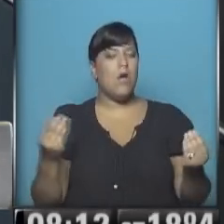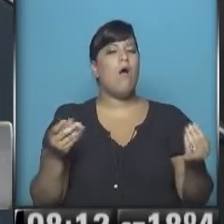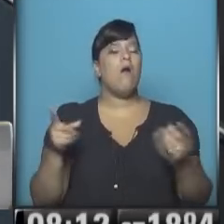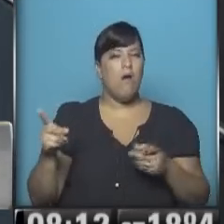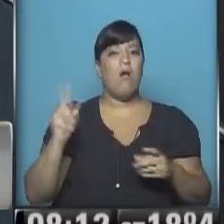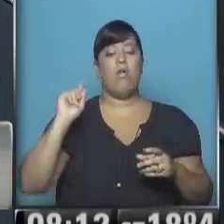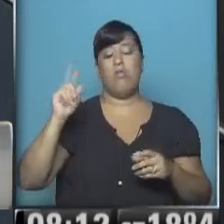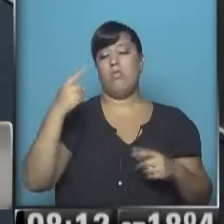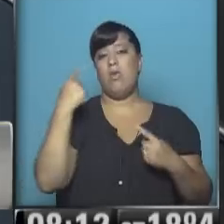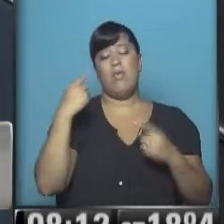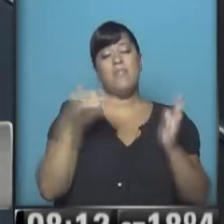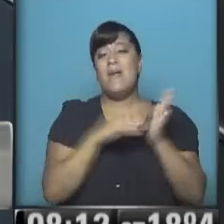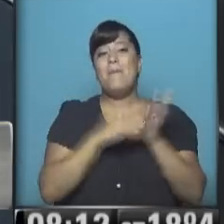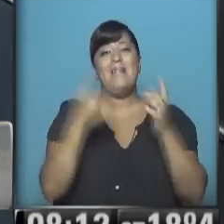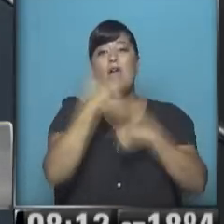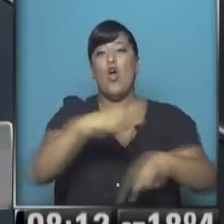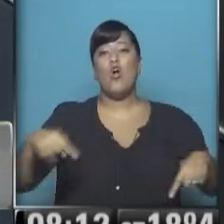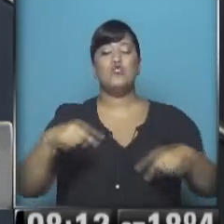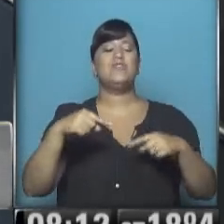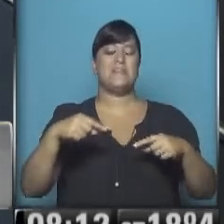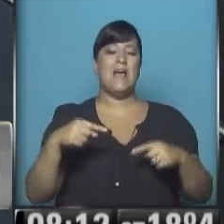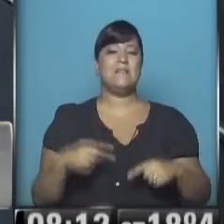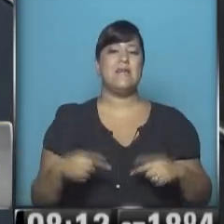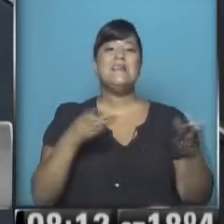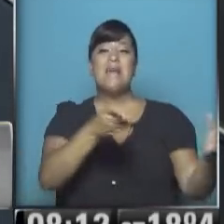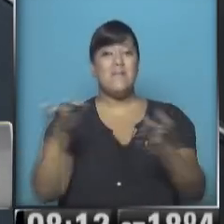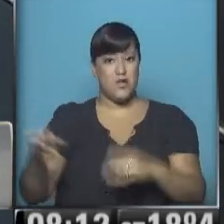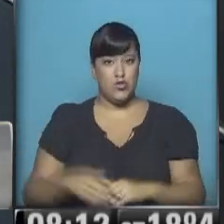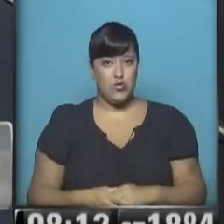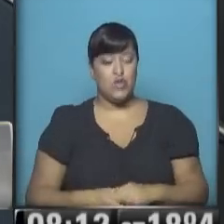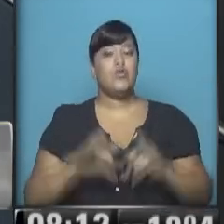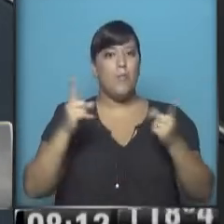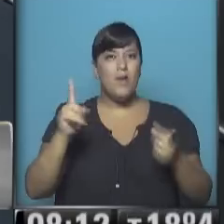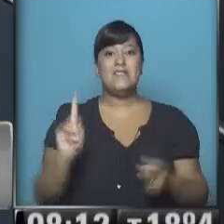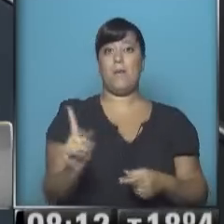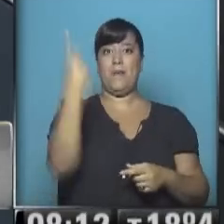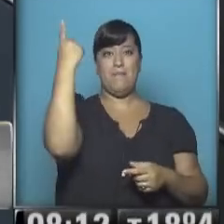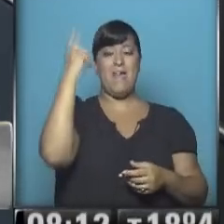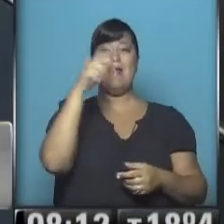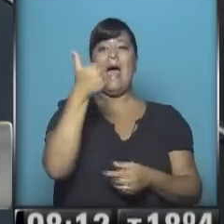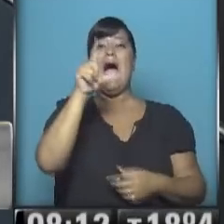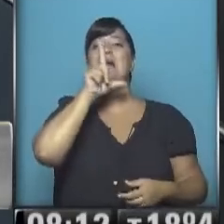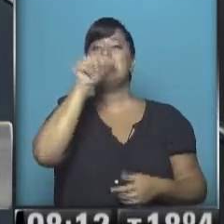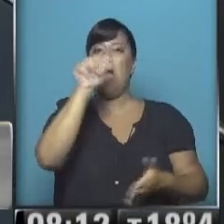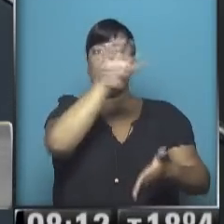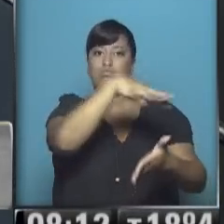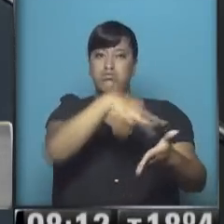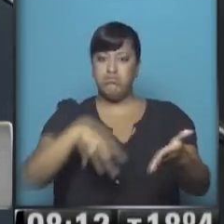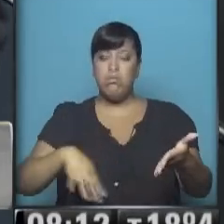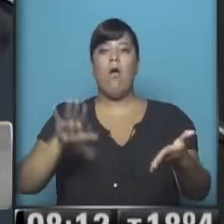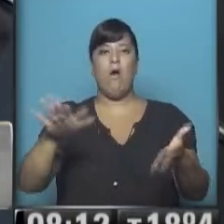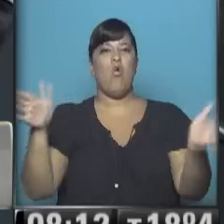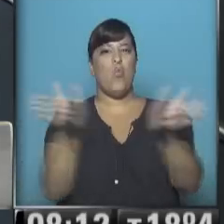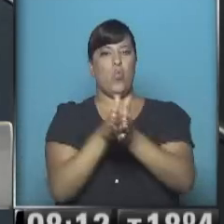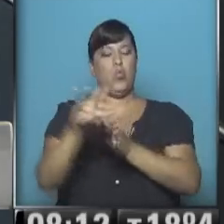disponibilidad de insumos bienes y servicios y en ese contexto el primer acta suscrito fue precisamente con el complejo